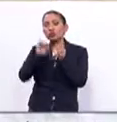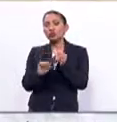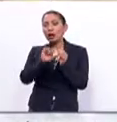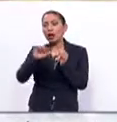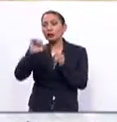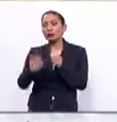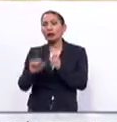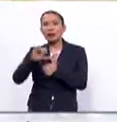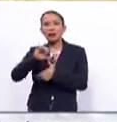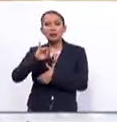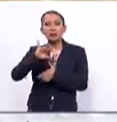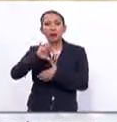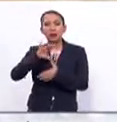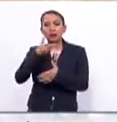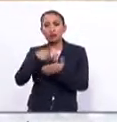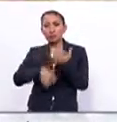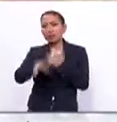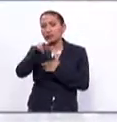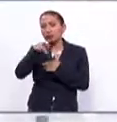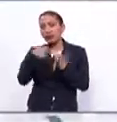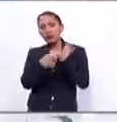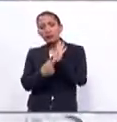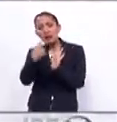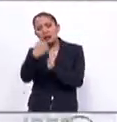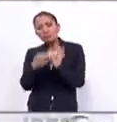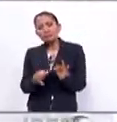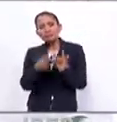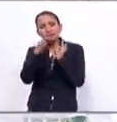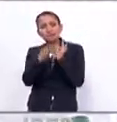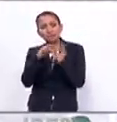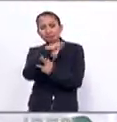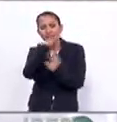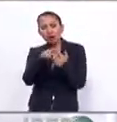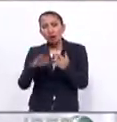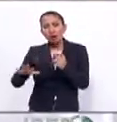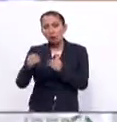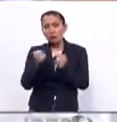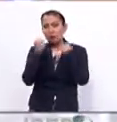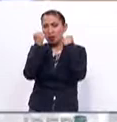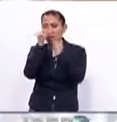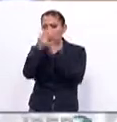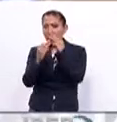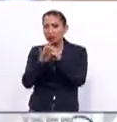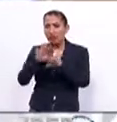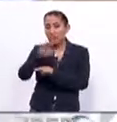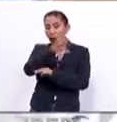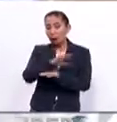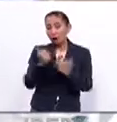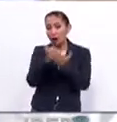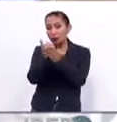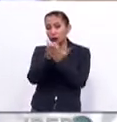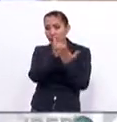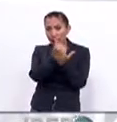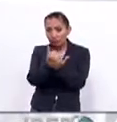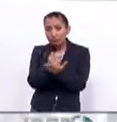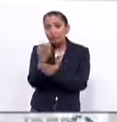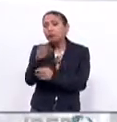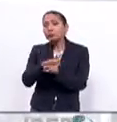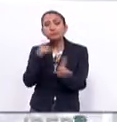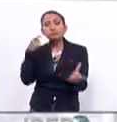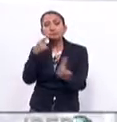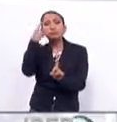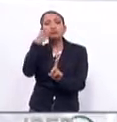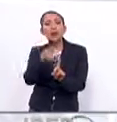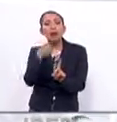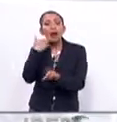en Iberoamérica 2018, que refleja la consolidación de la región como una potencia global en este tipo de colaboración, esto con el